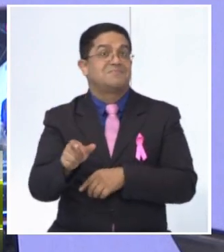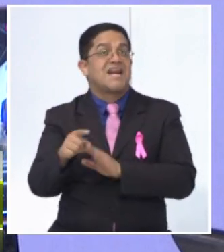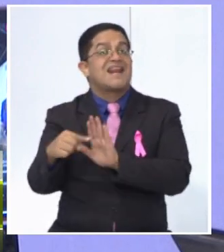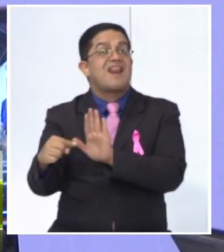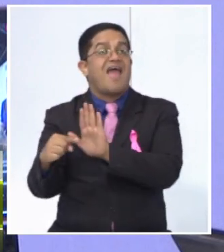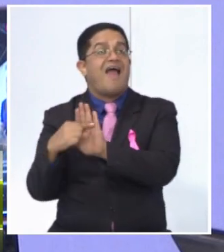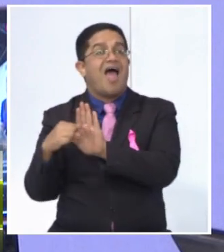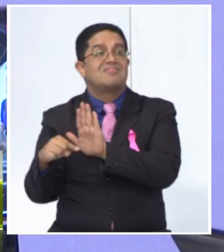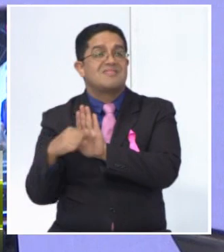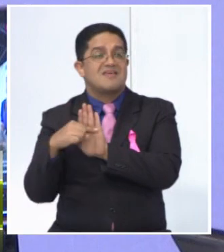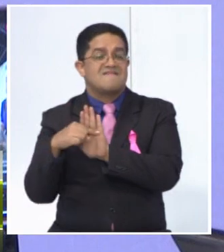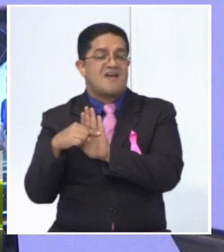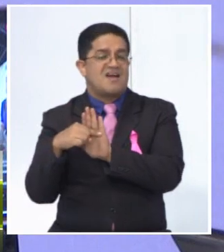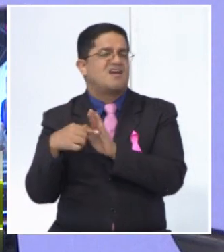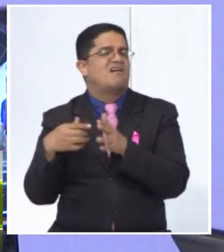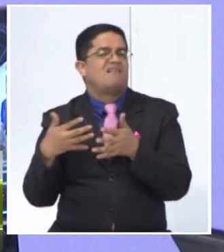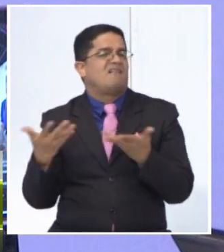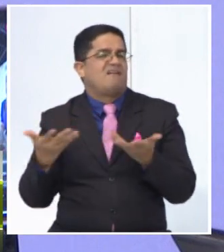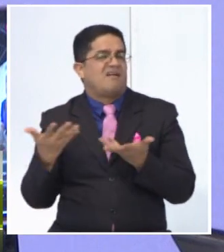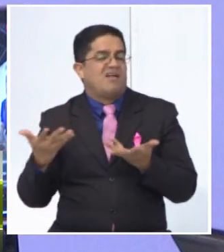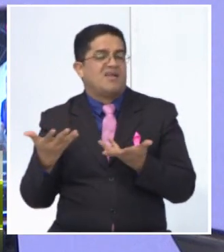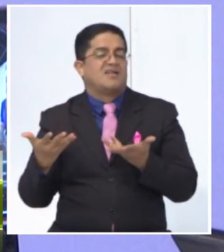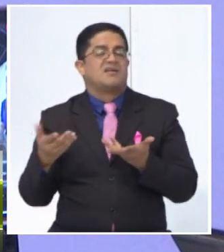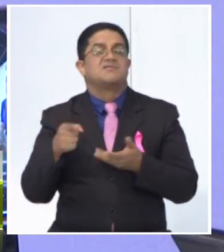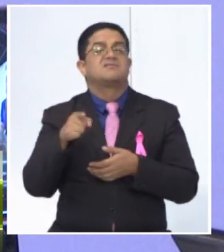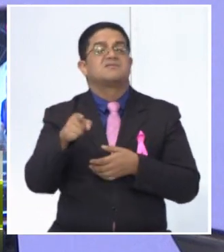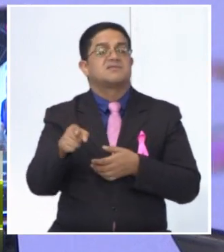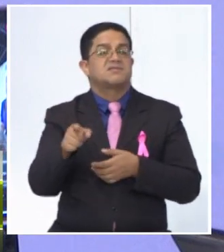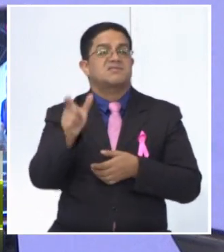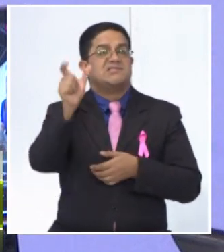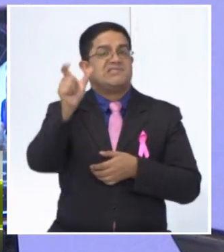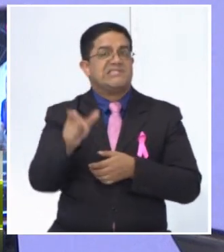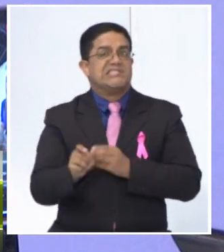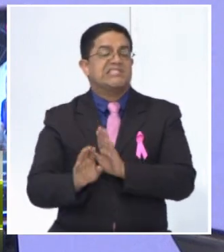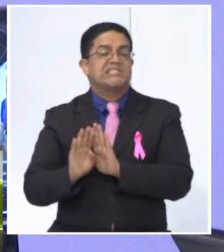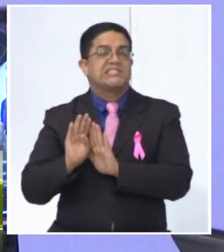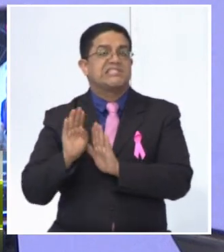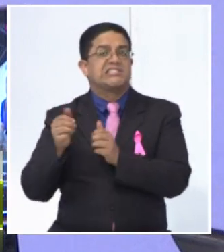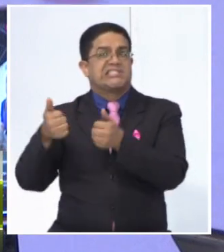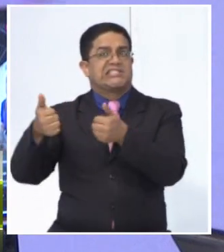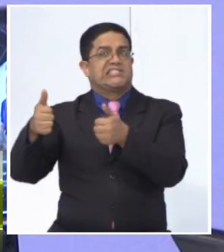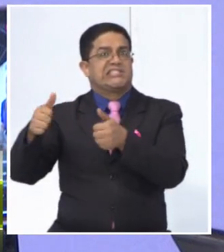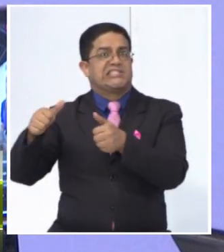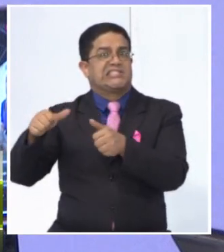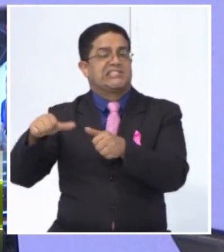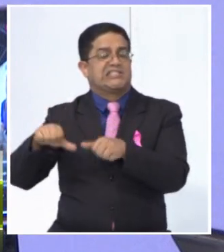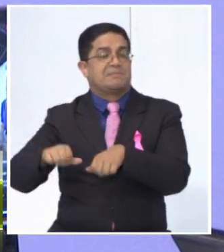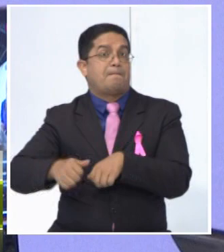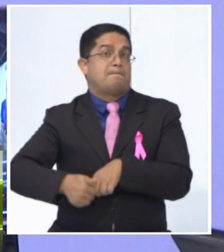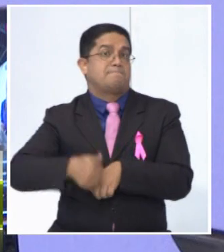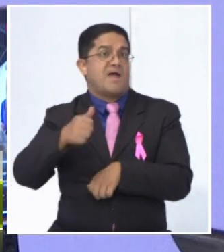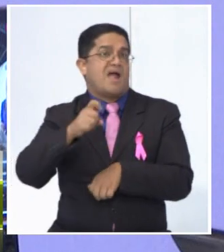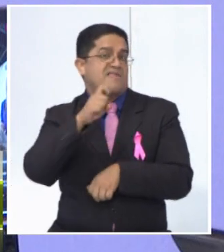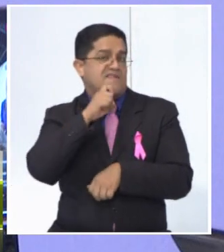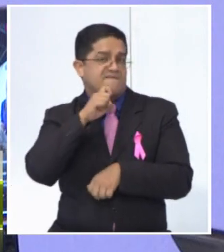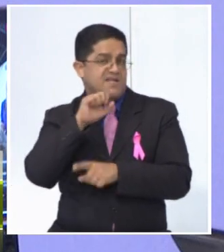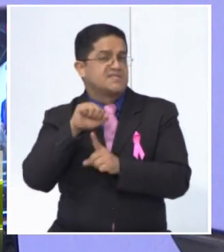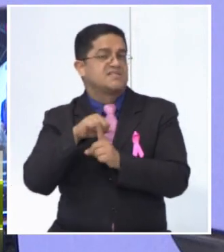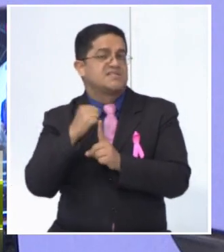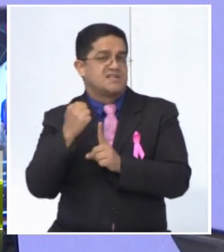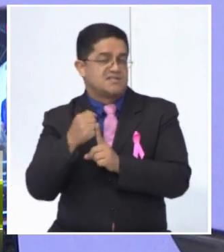que asume una actitud de desesperanza tiene un diagnóstico quizás hasta más complicado que